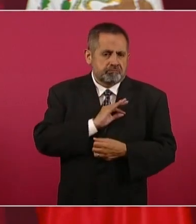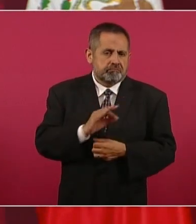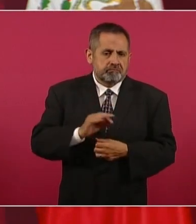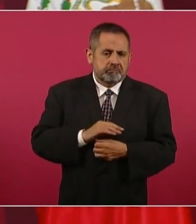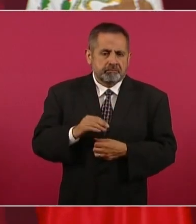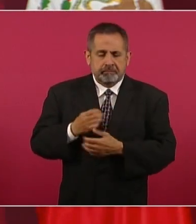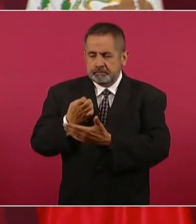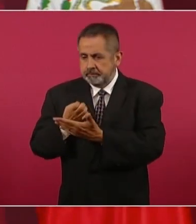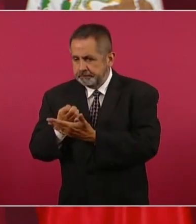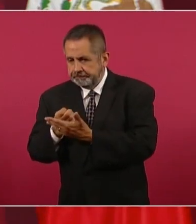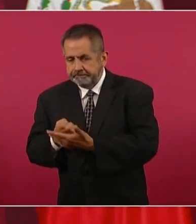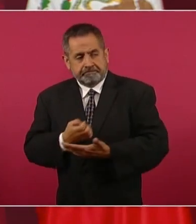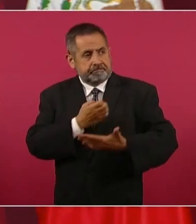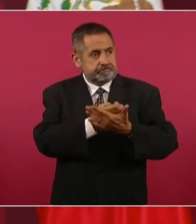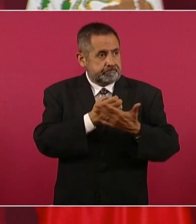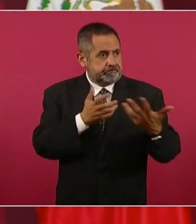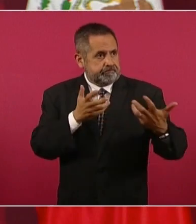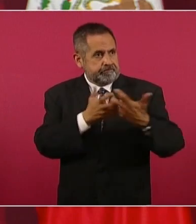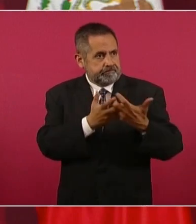nuestras economías,